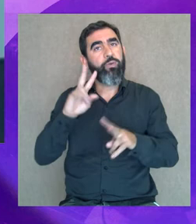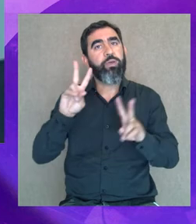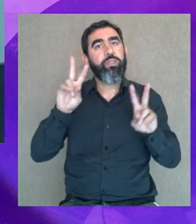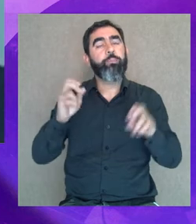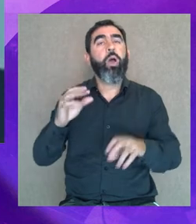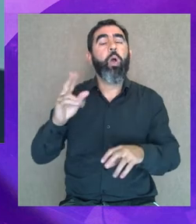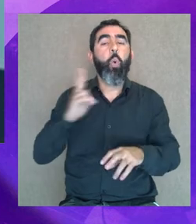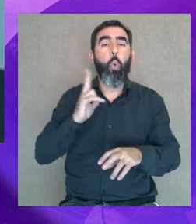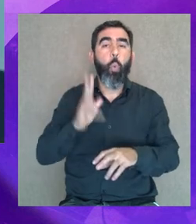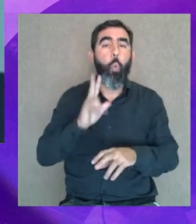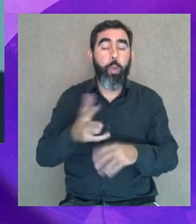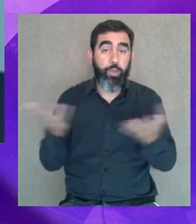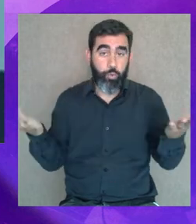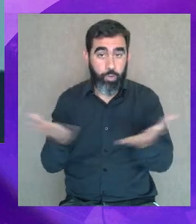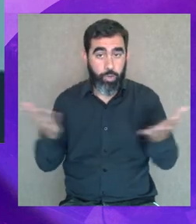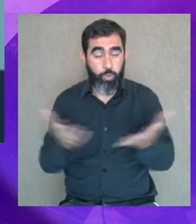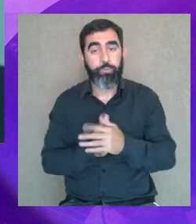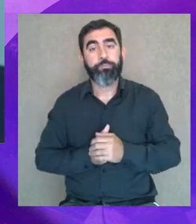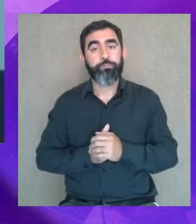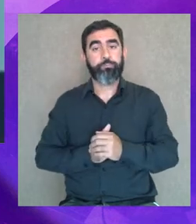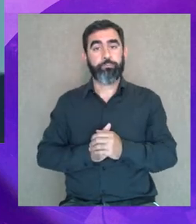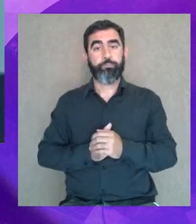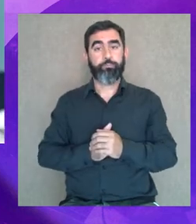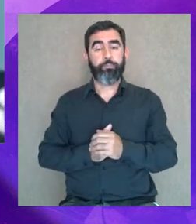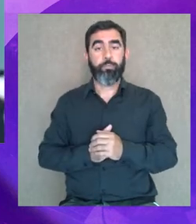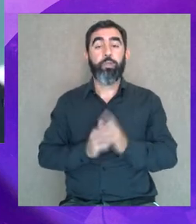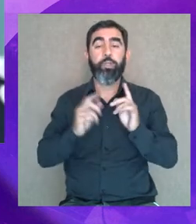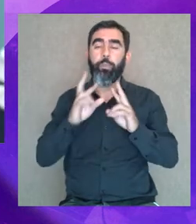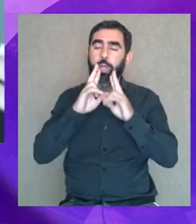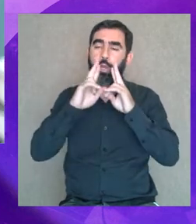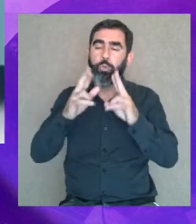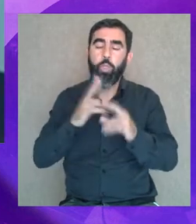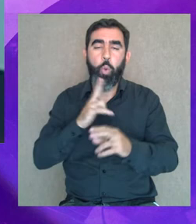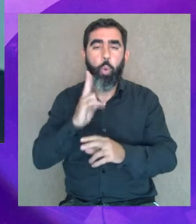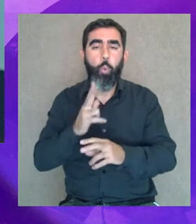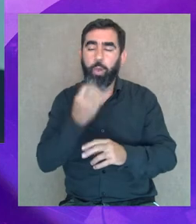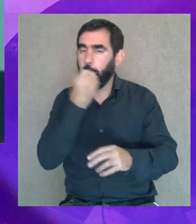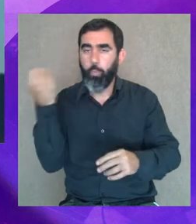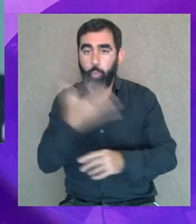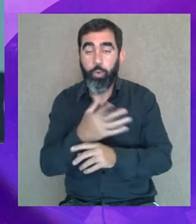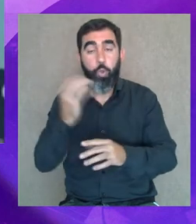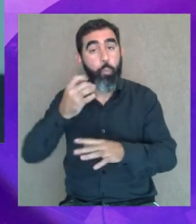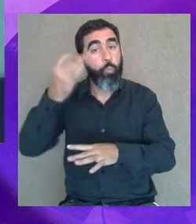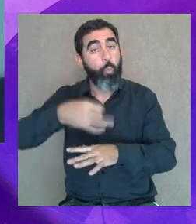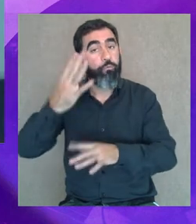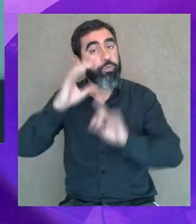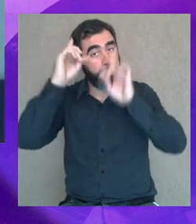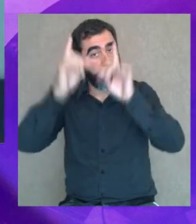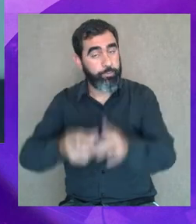humano hoy por dentro del grupo 20 y haría un resultado humano maravilloso y un resultado profesional